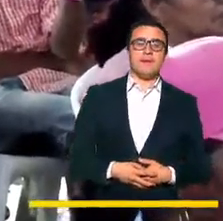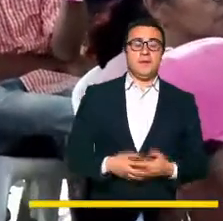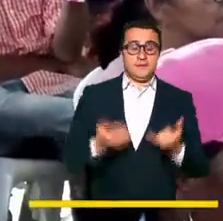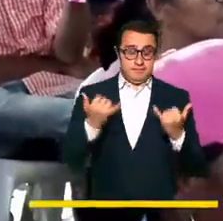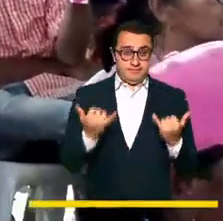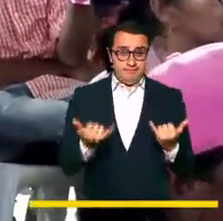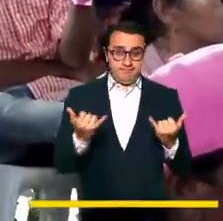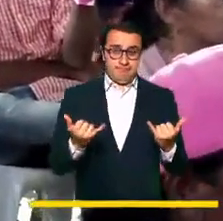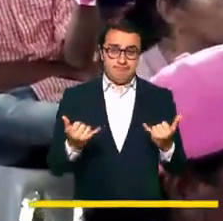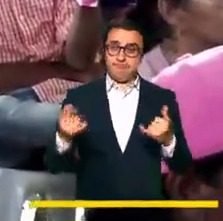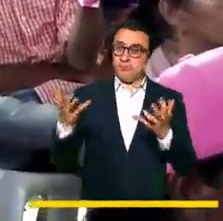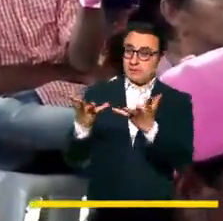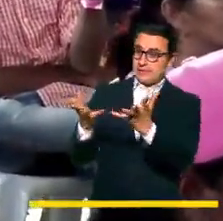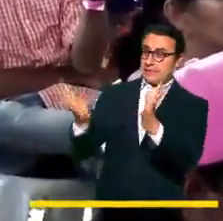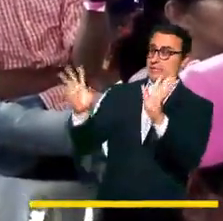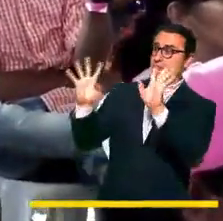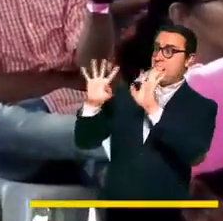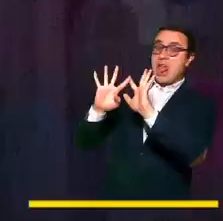Esta vez no pasaron.